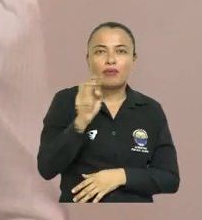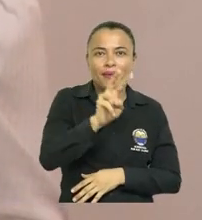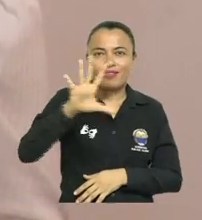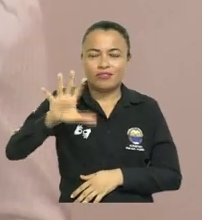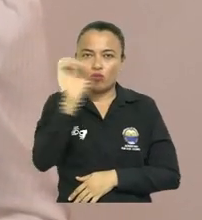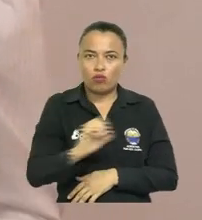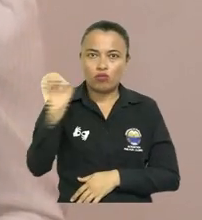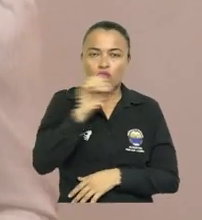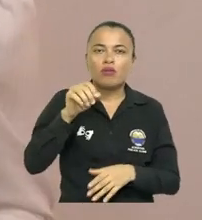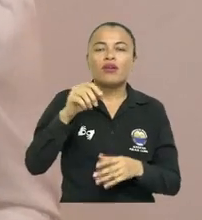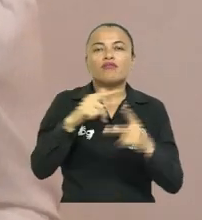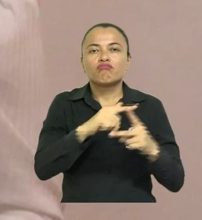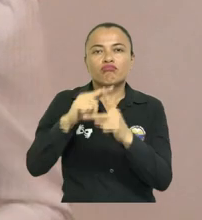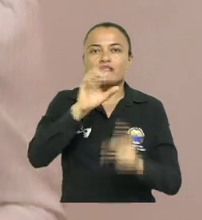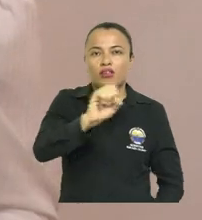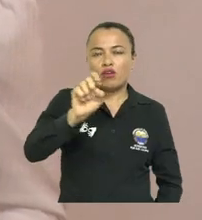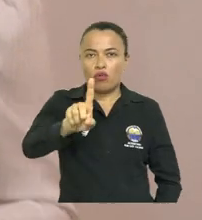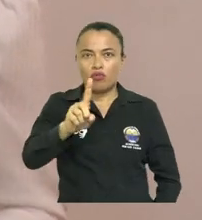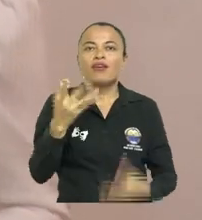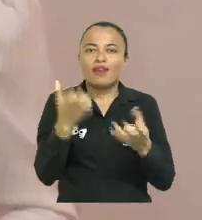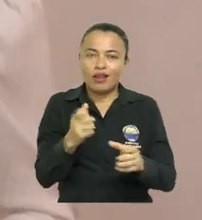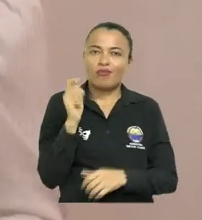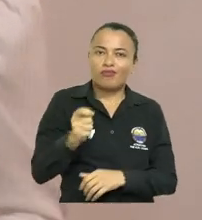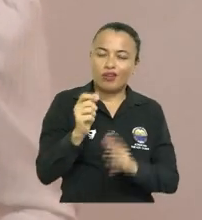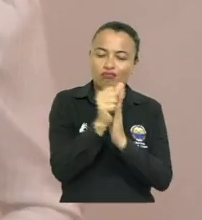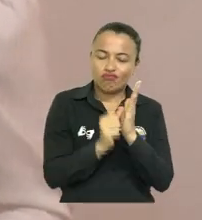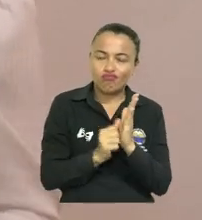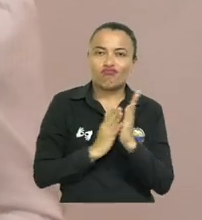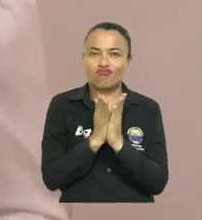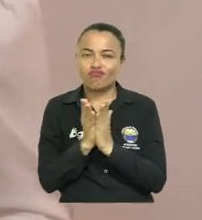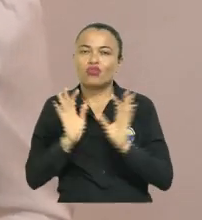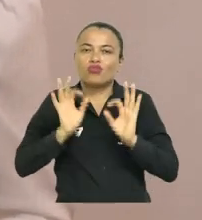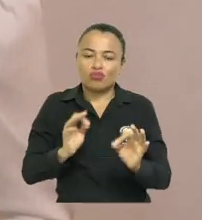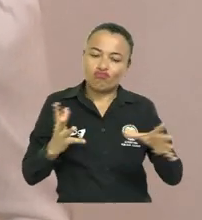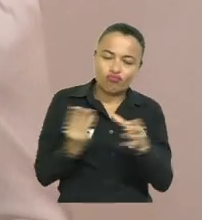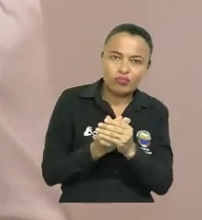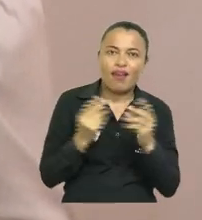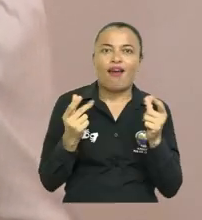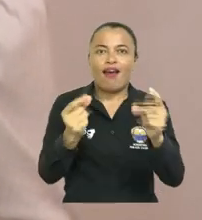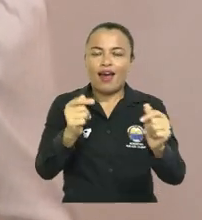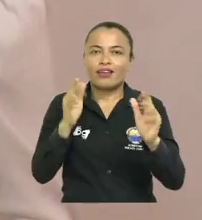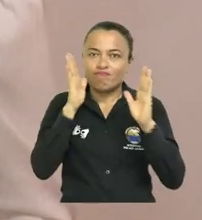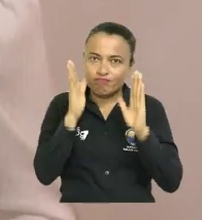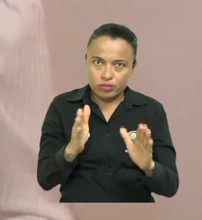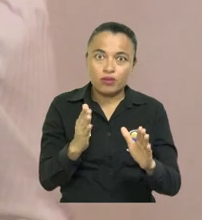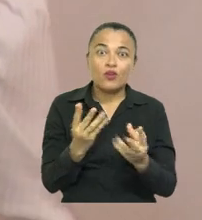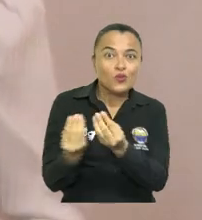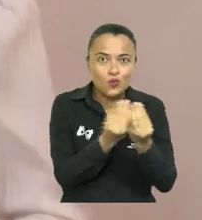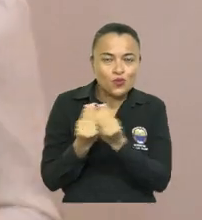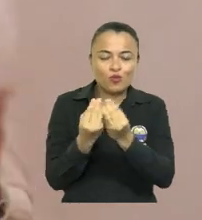octubre al 01. Por un programa de derecho más incluyente, ágil y acreditado. Que priorice el beneficio de sus estudiantes.